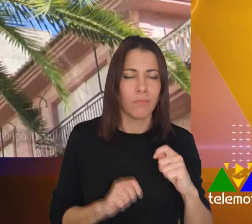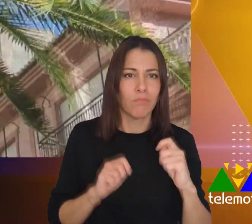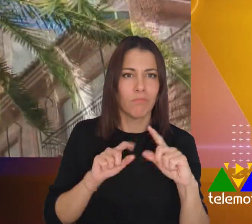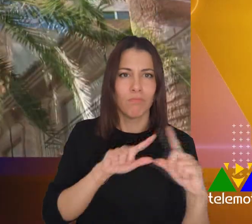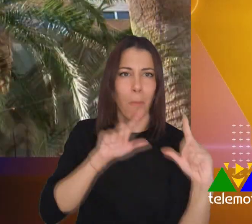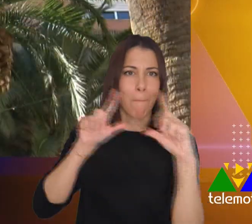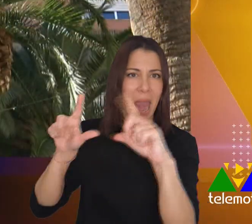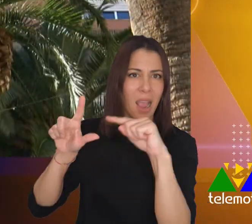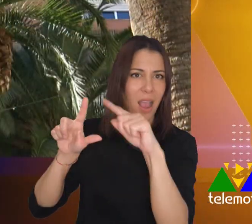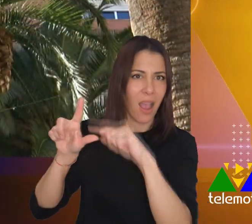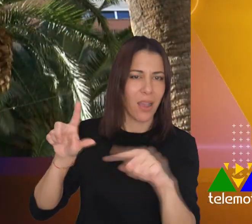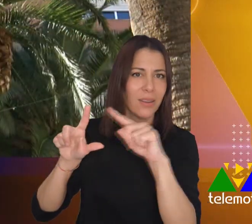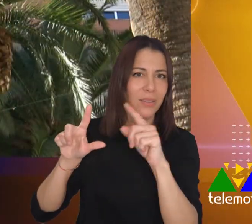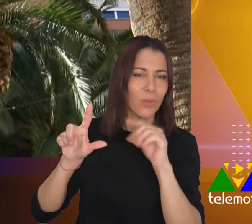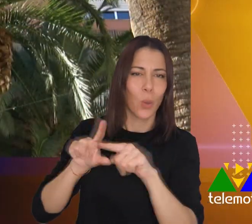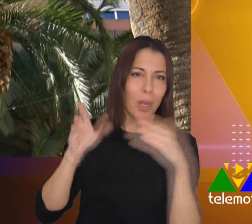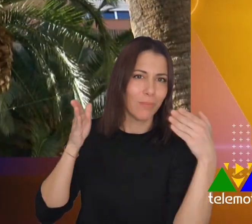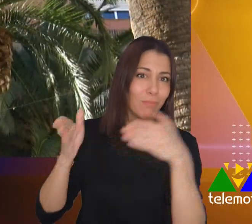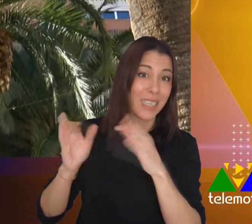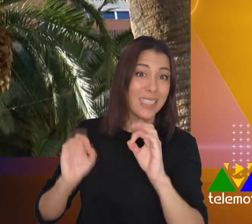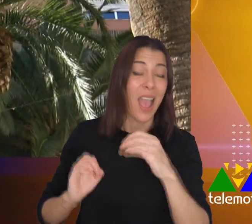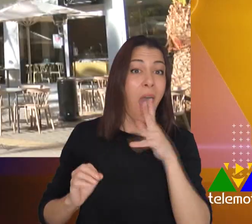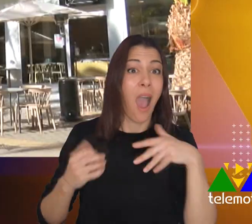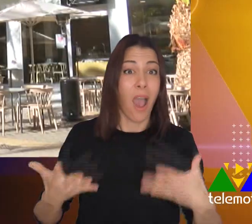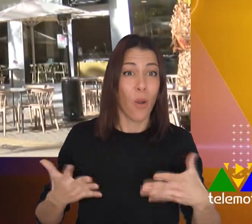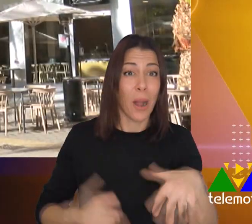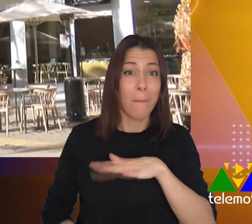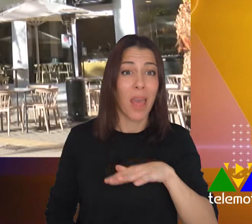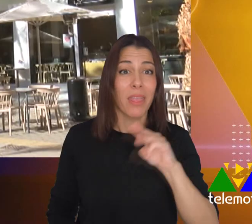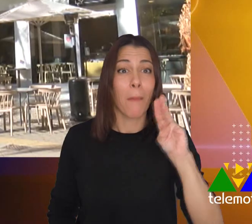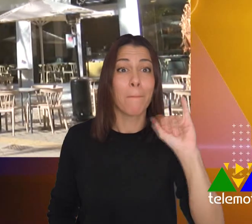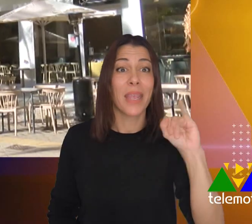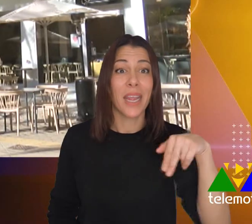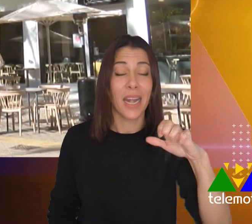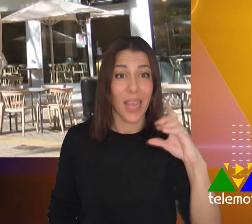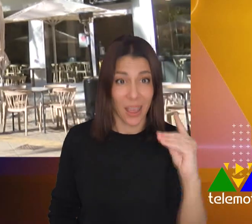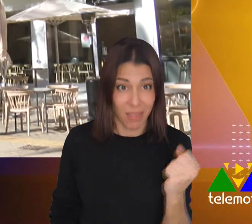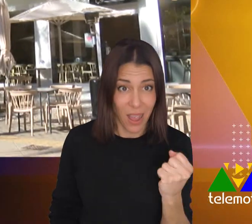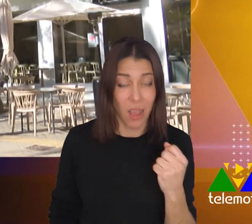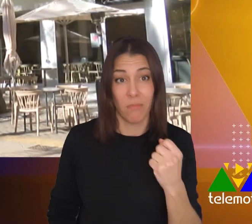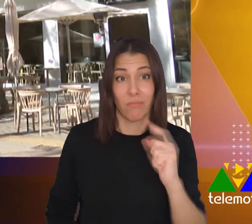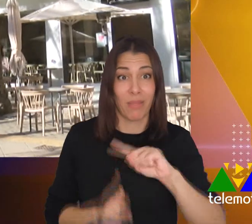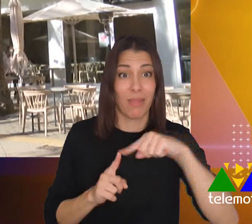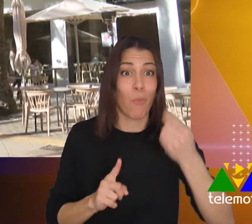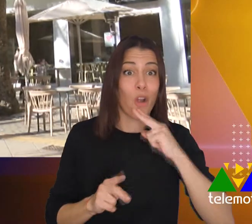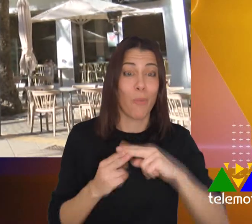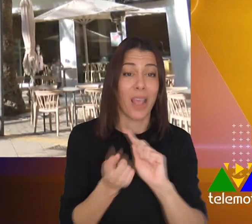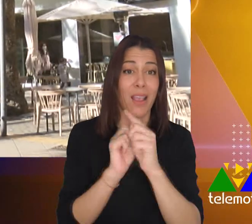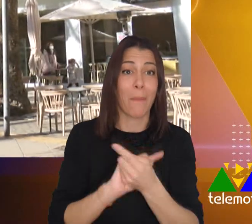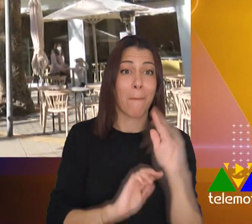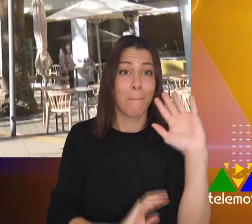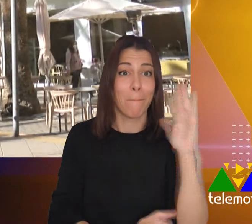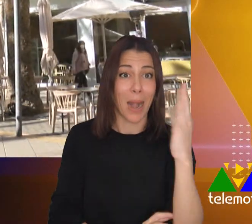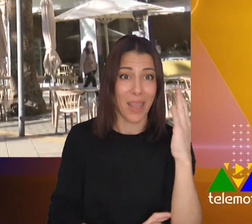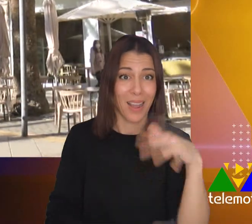le dedicó la tradicional Plaza de Pineda, hoy conocemos como Plaza de las Palmeras, le